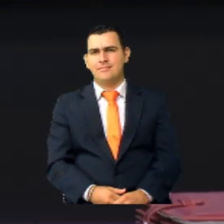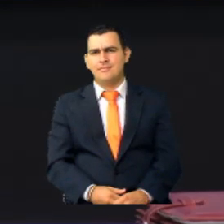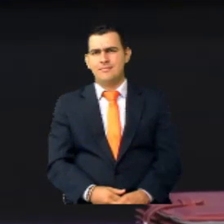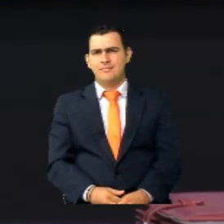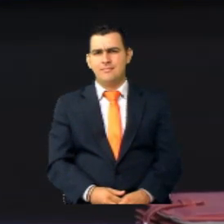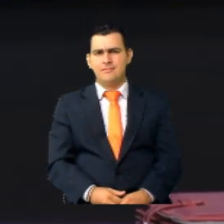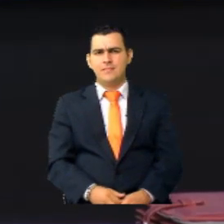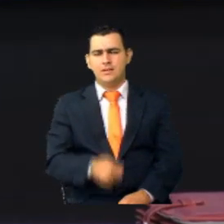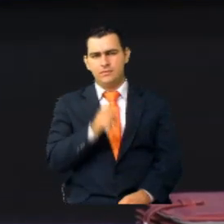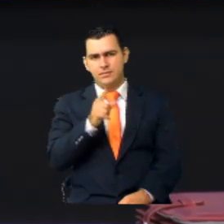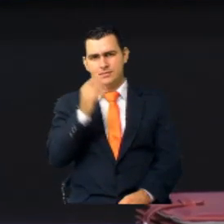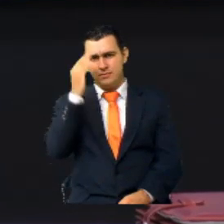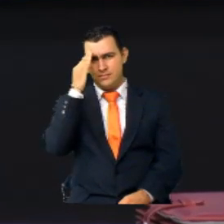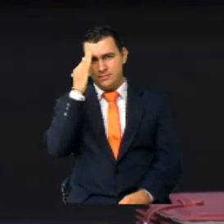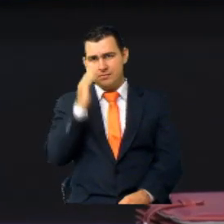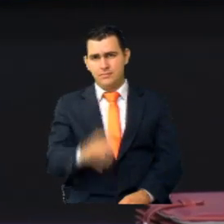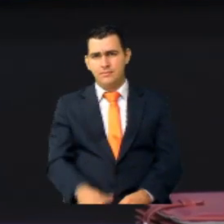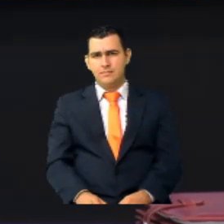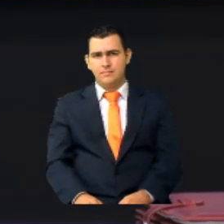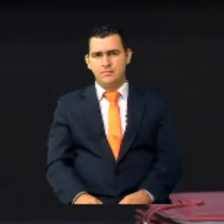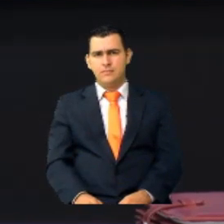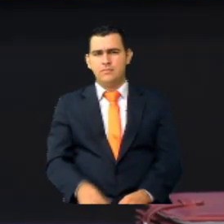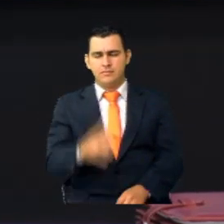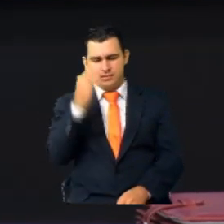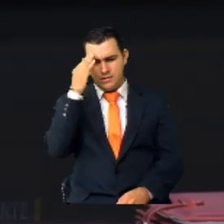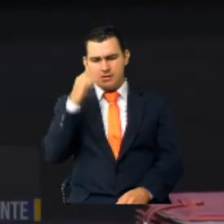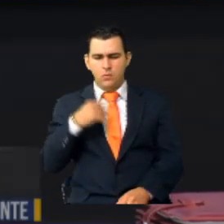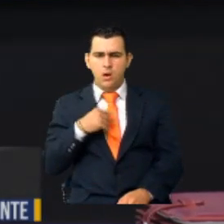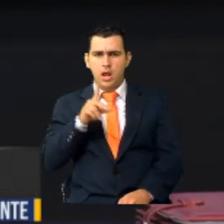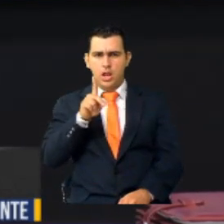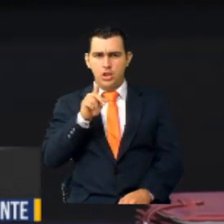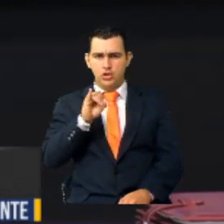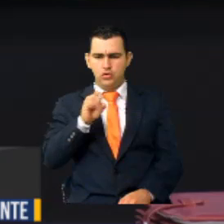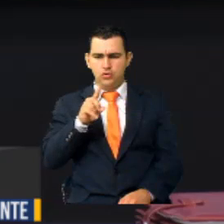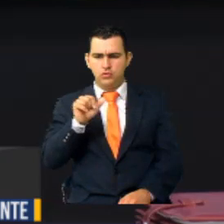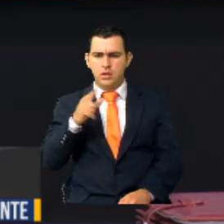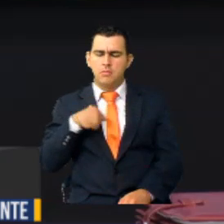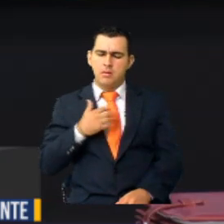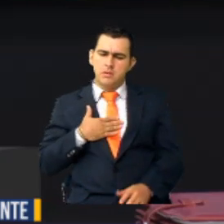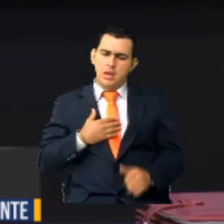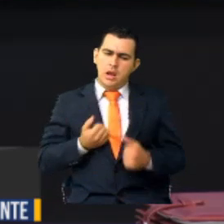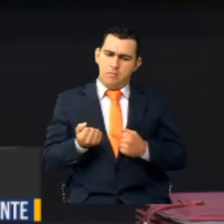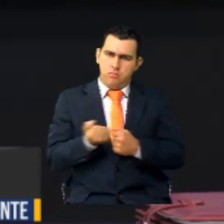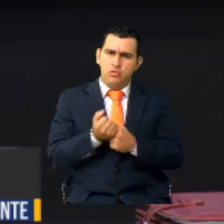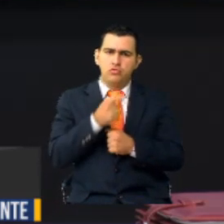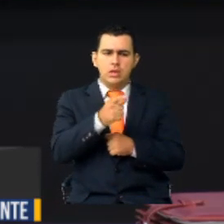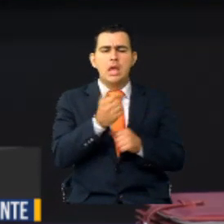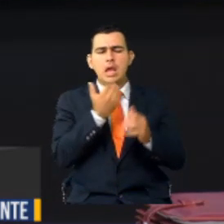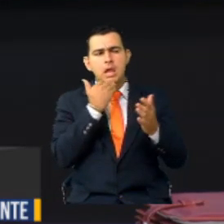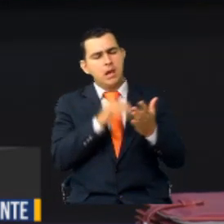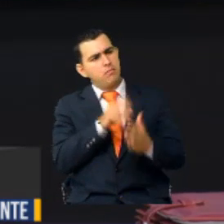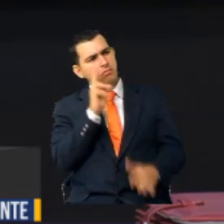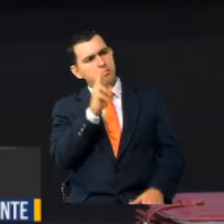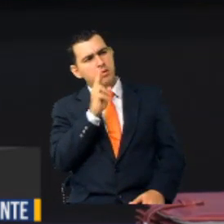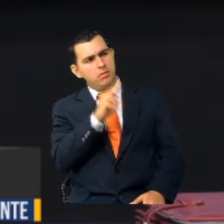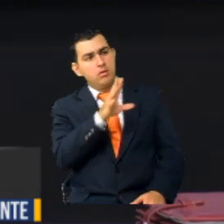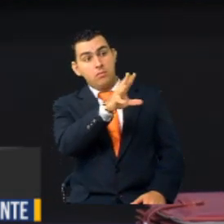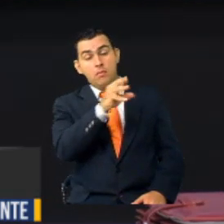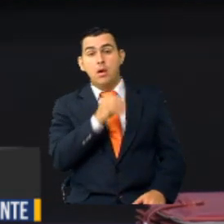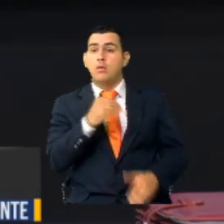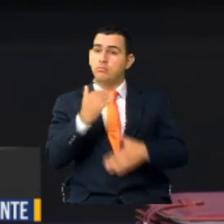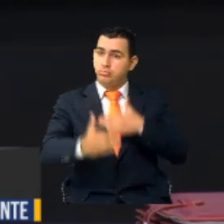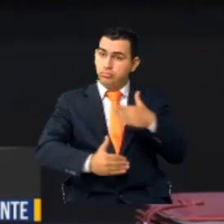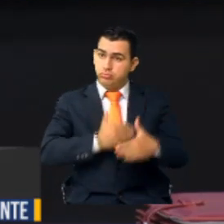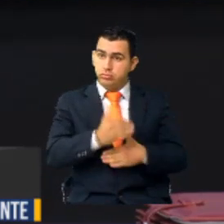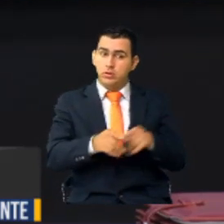Don Álvaro, usted y la señora Dios Alba para mí han sido un apoyo muy importante. Usted es un ejemplo del proceso de movilización en la ciudad.